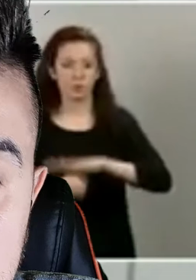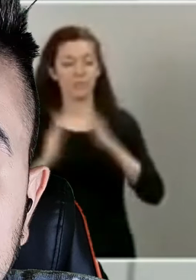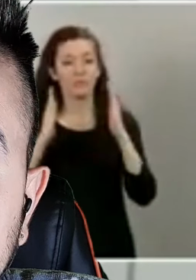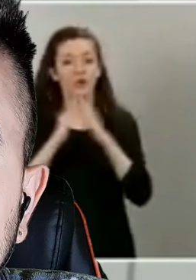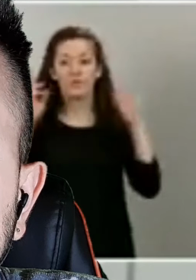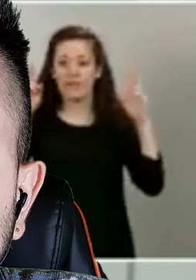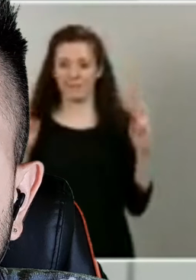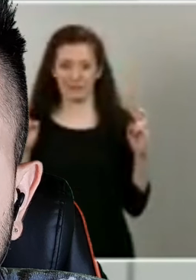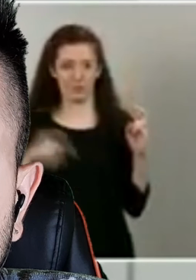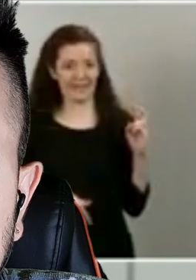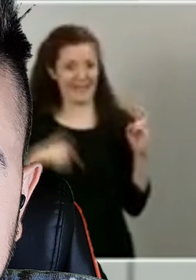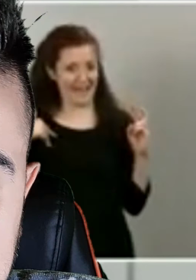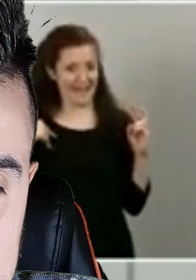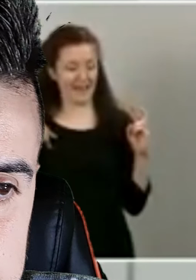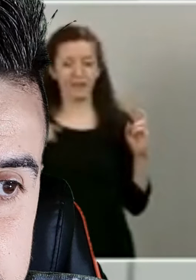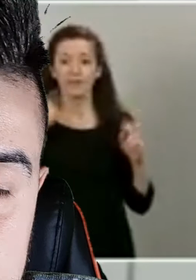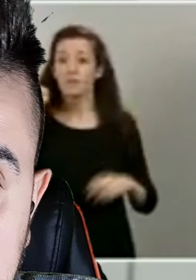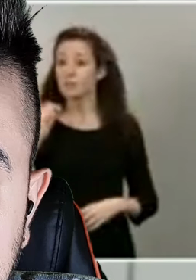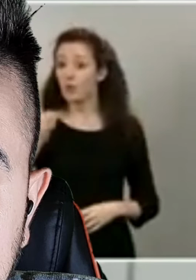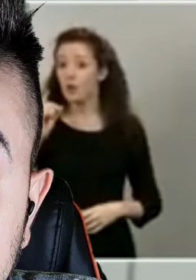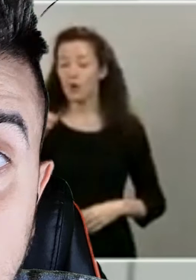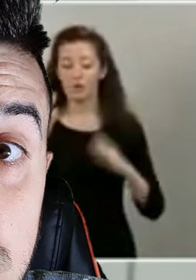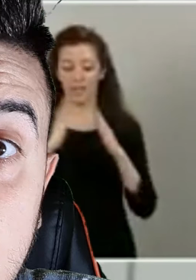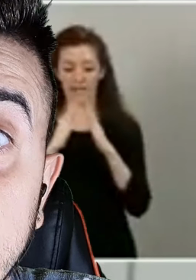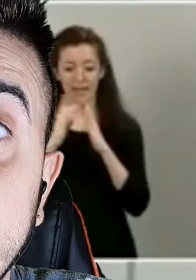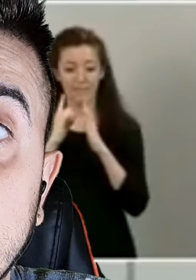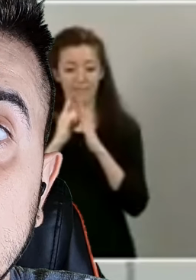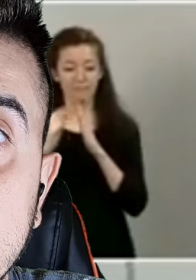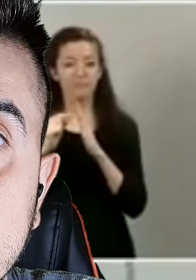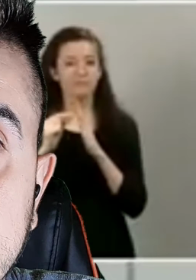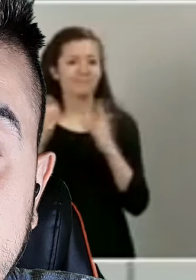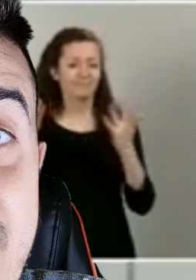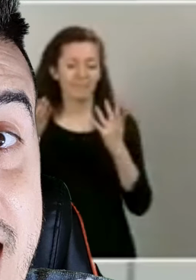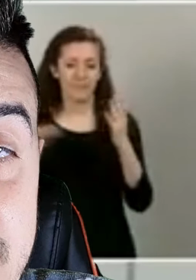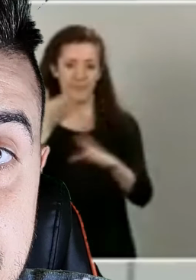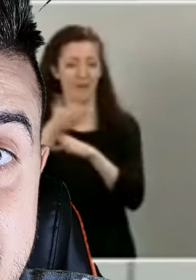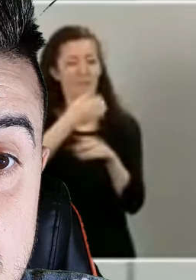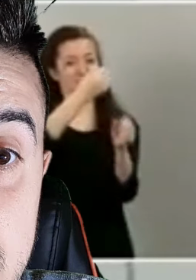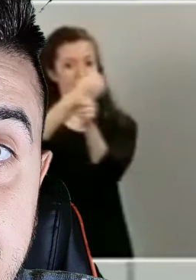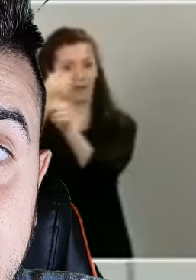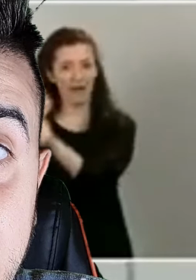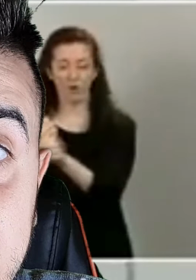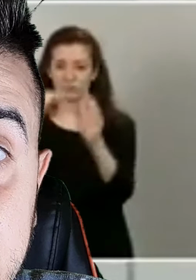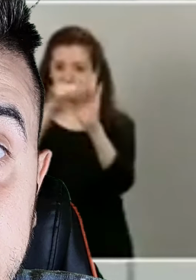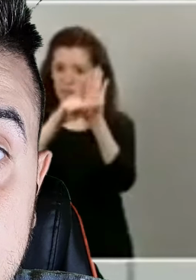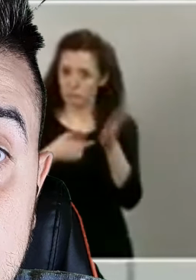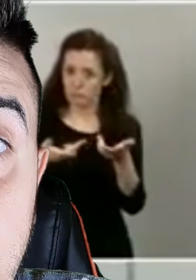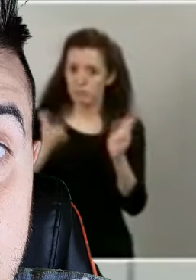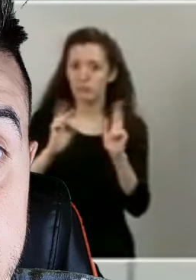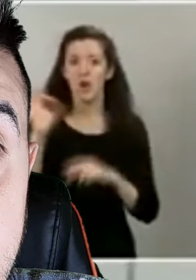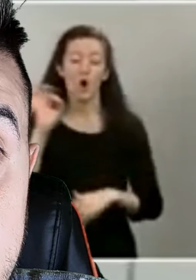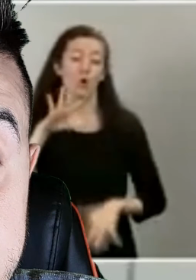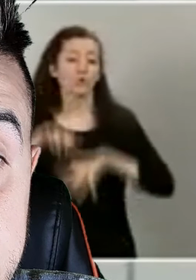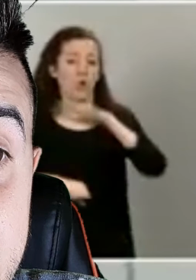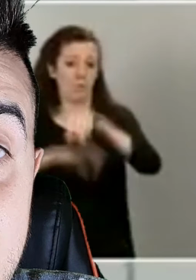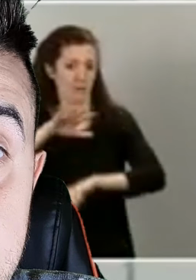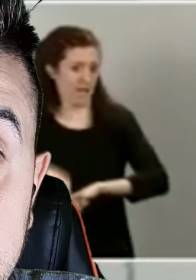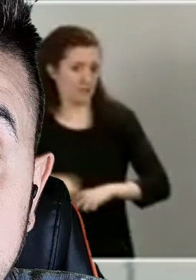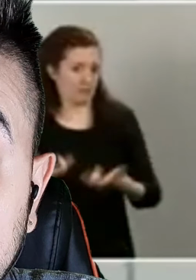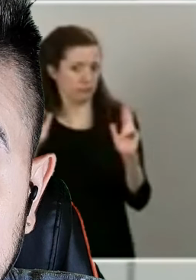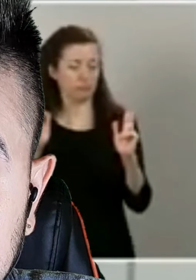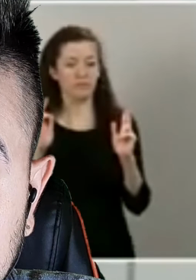son mil doscientos euros al mes vale yo no tengo derecho vale a que me ayuden a pagar el alquiler porque me queda un erte